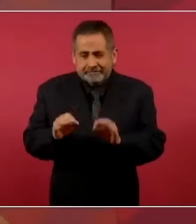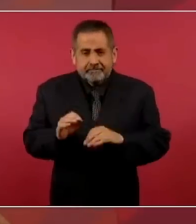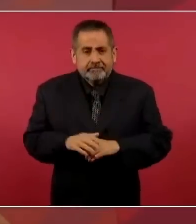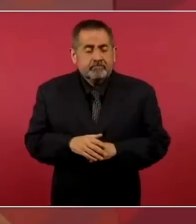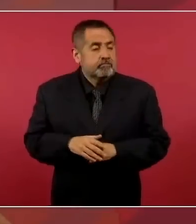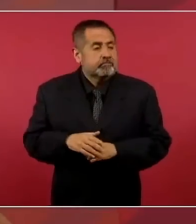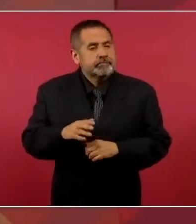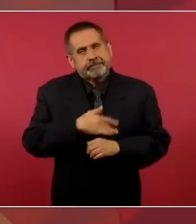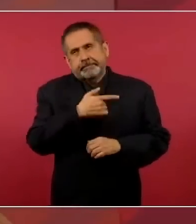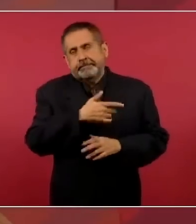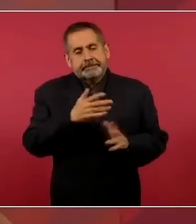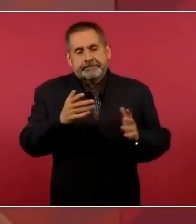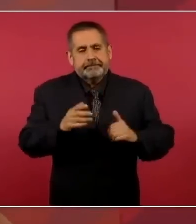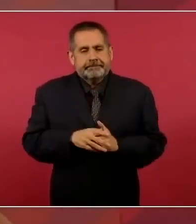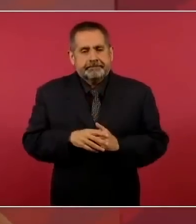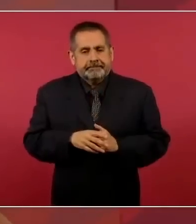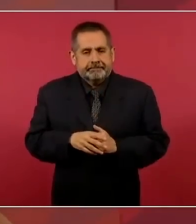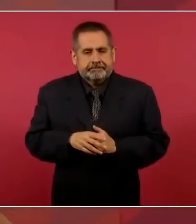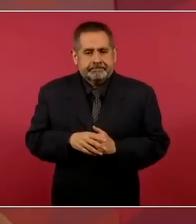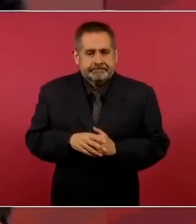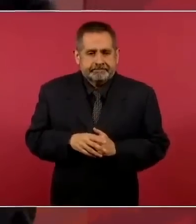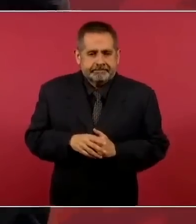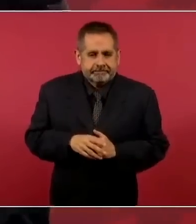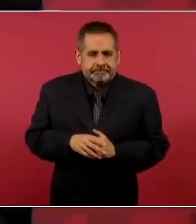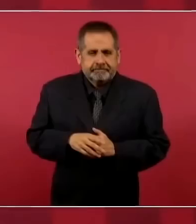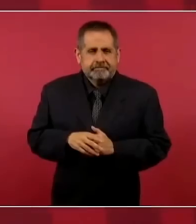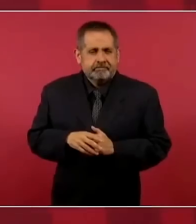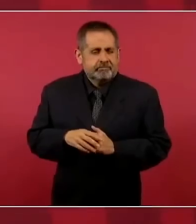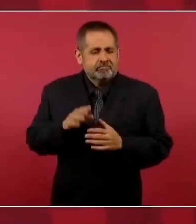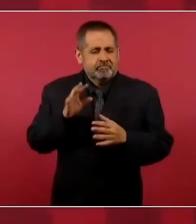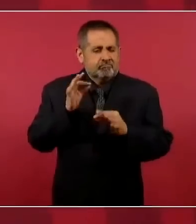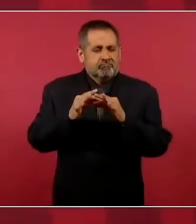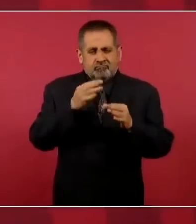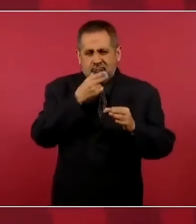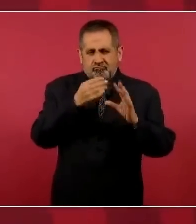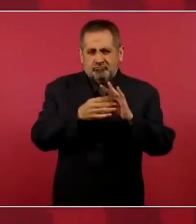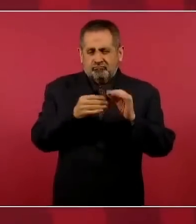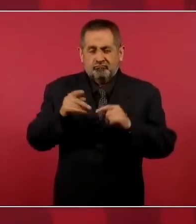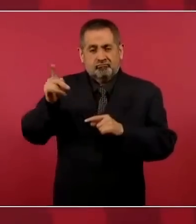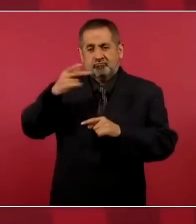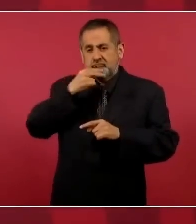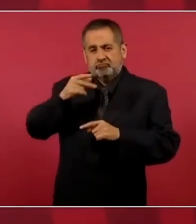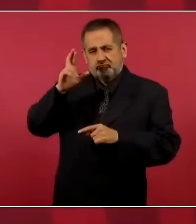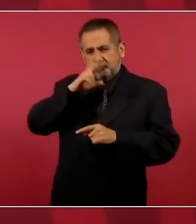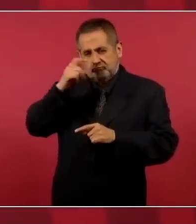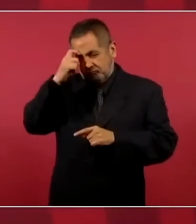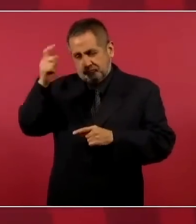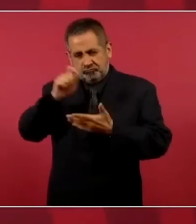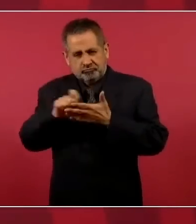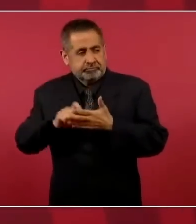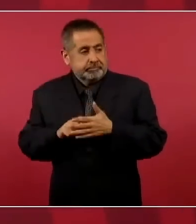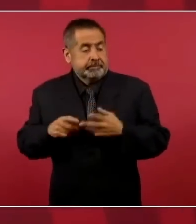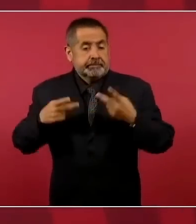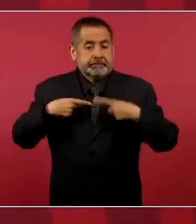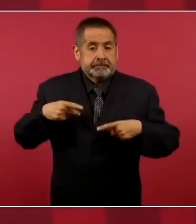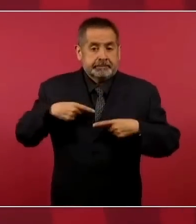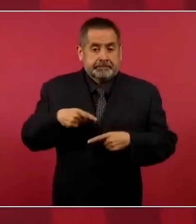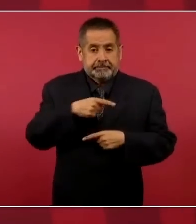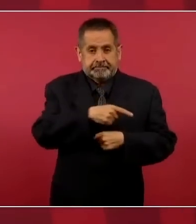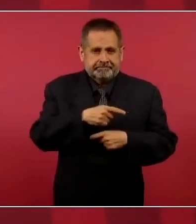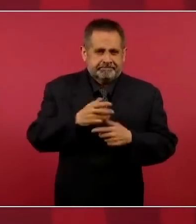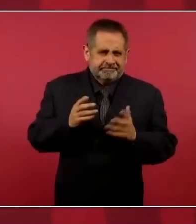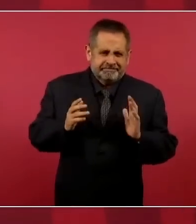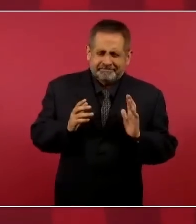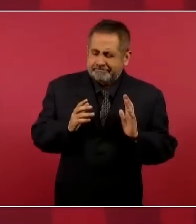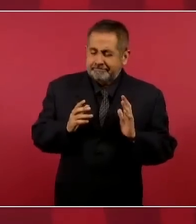no falla la máxima de Bielinsky, un crítico ruso, que cuando una persona se entrega